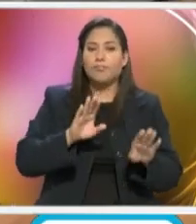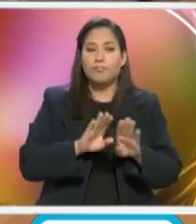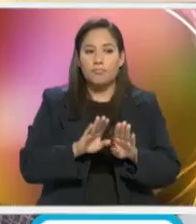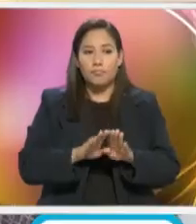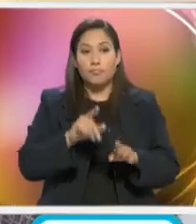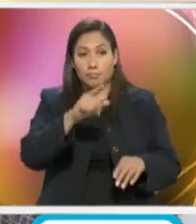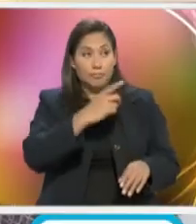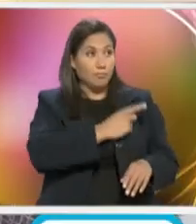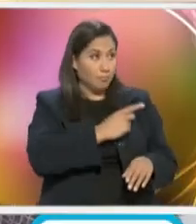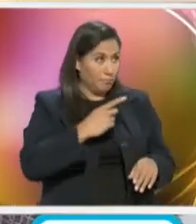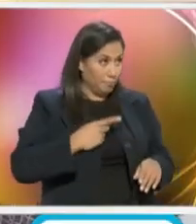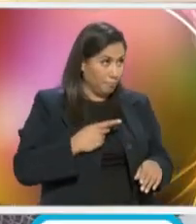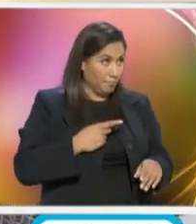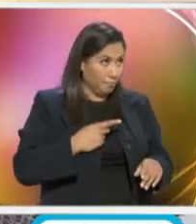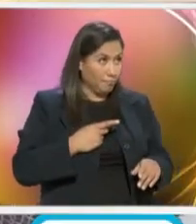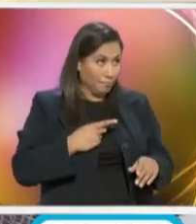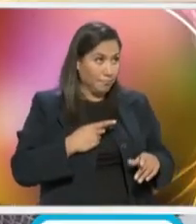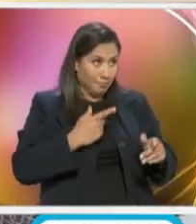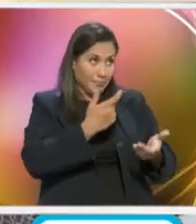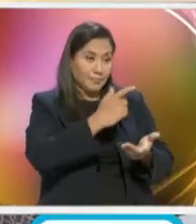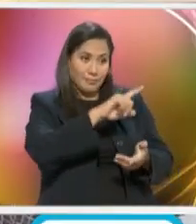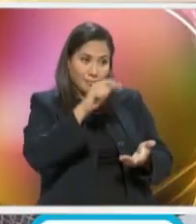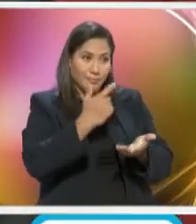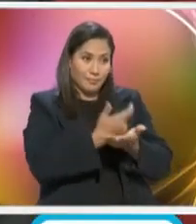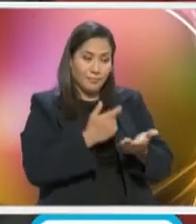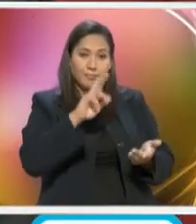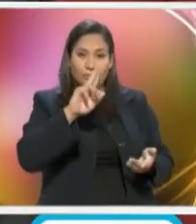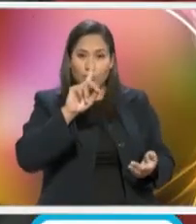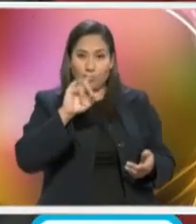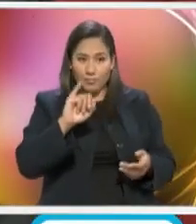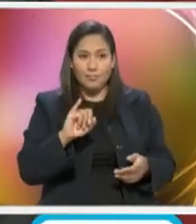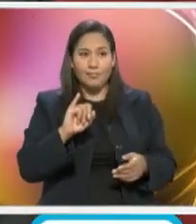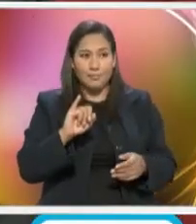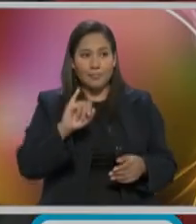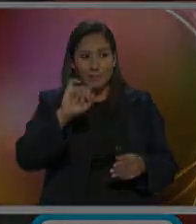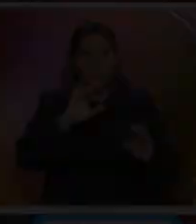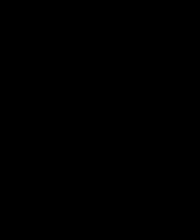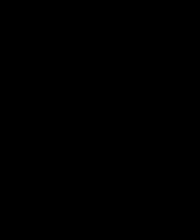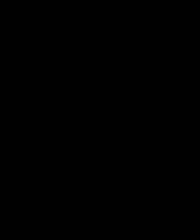me cómo. debes, ¿me lo pagas en UDIs, por favor, Juan? Por supuesto. Listo. Sin duda alguna. Muchas Pues, gracias. Y nosotros...